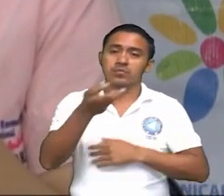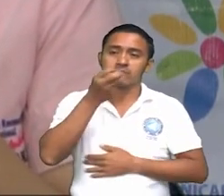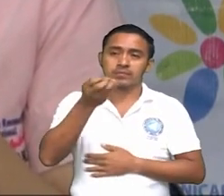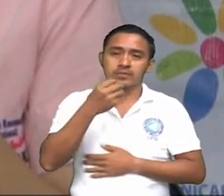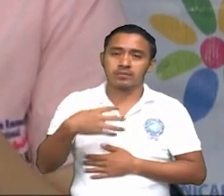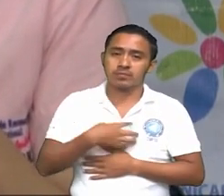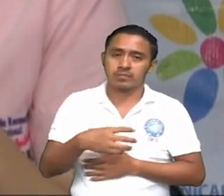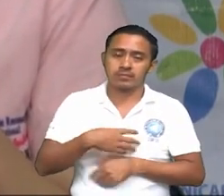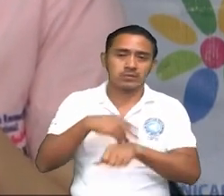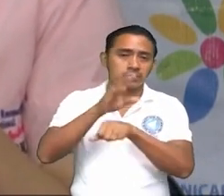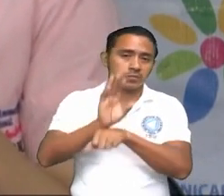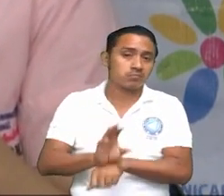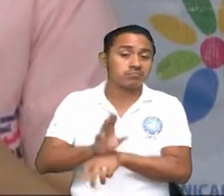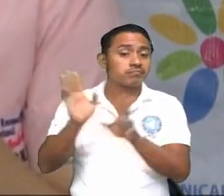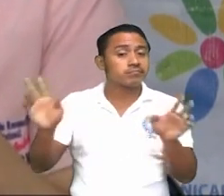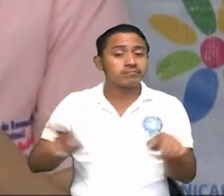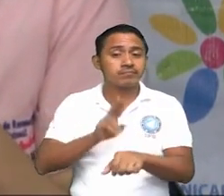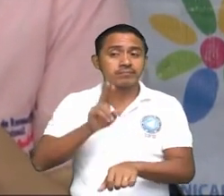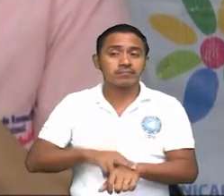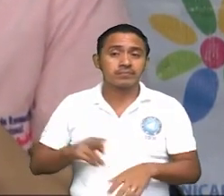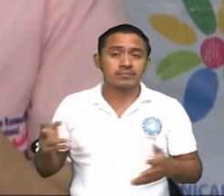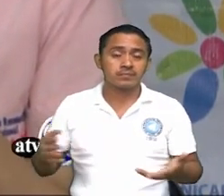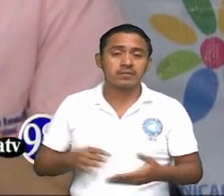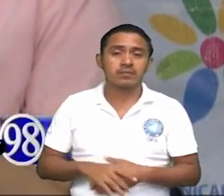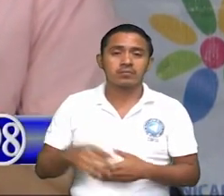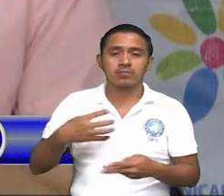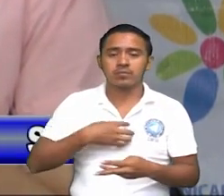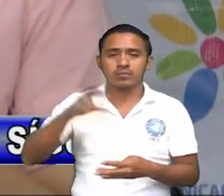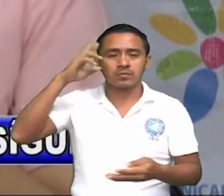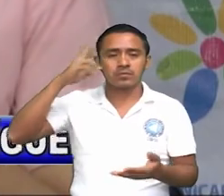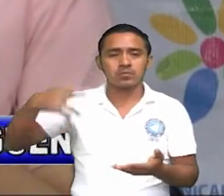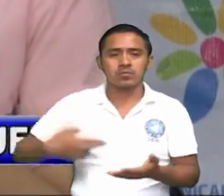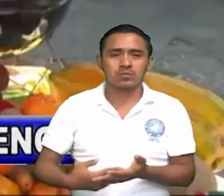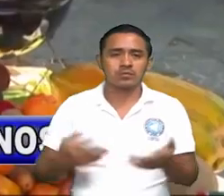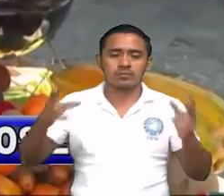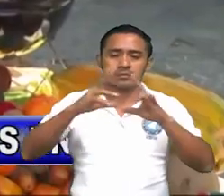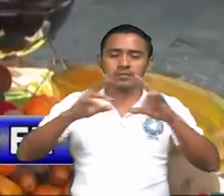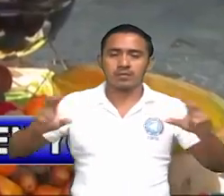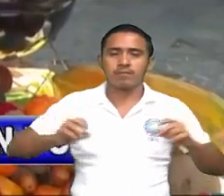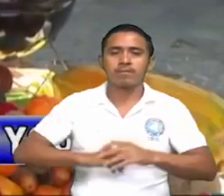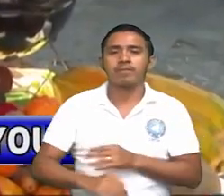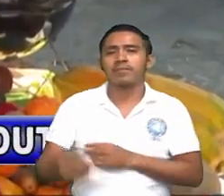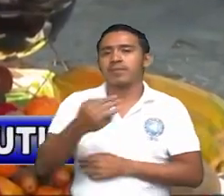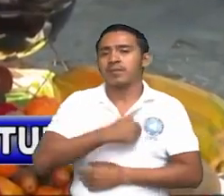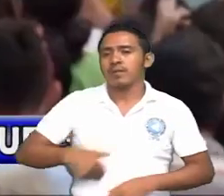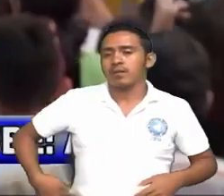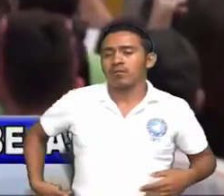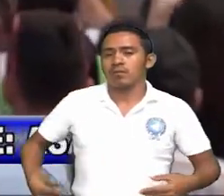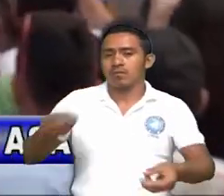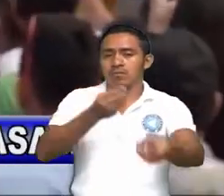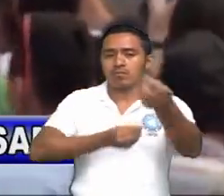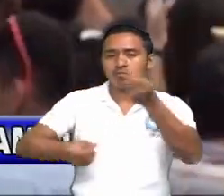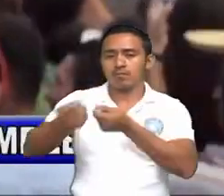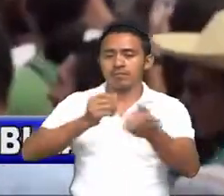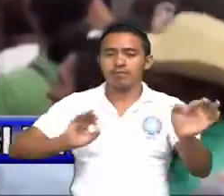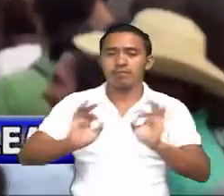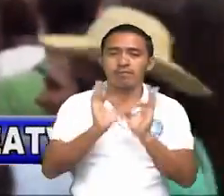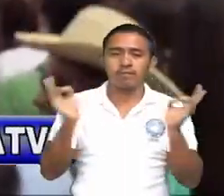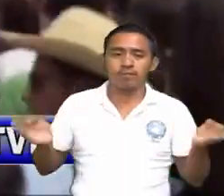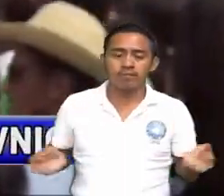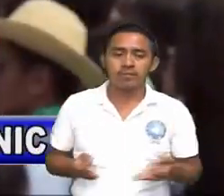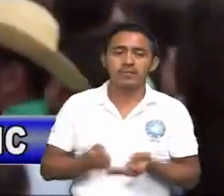gastronomía típica nacional en la conmemoración de nuestras fiestas patrias. El Ministerio de Economía Familiar